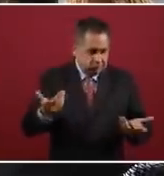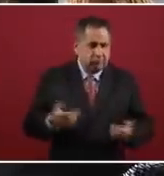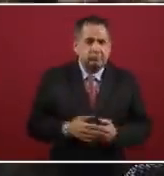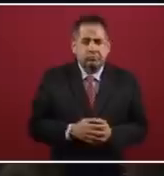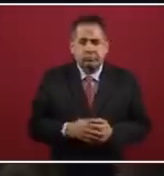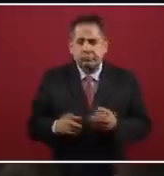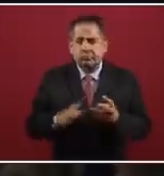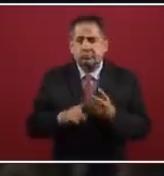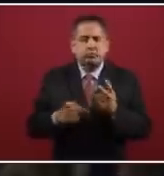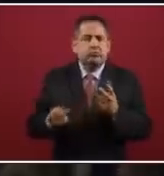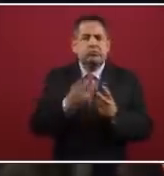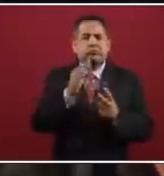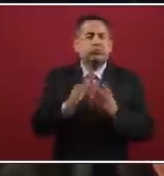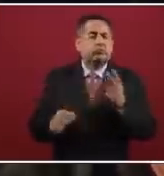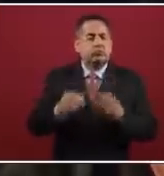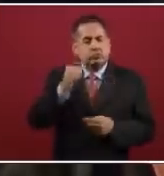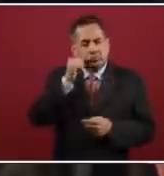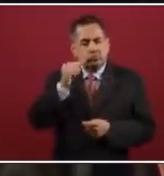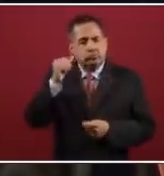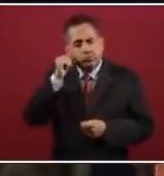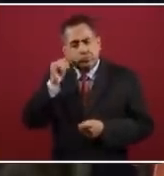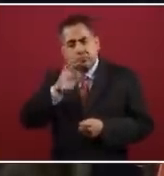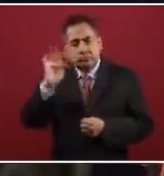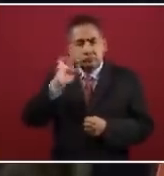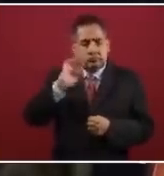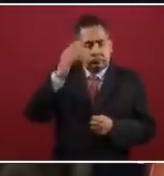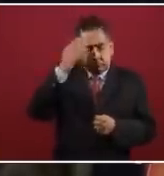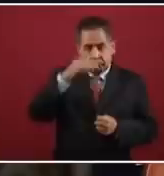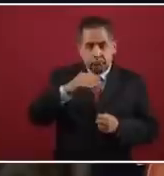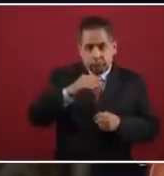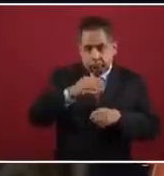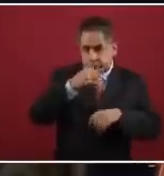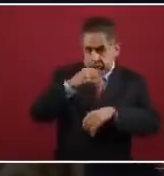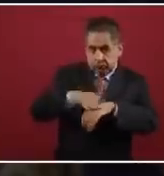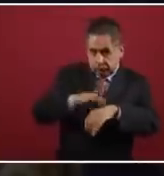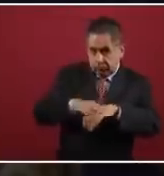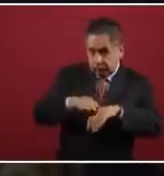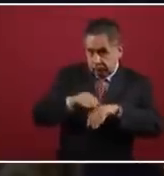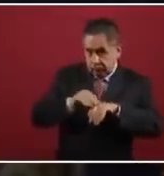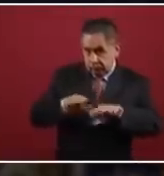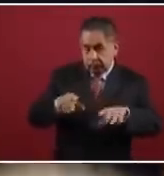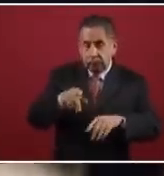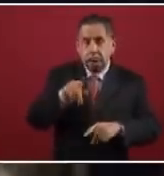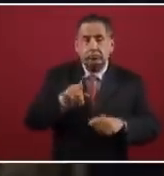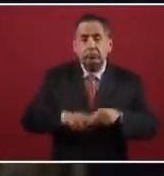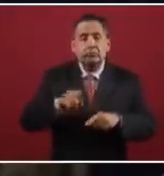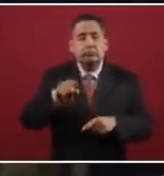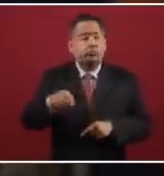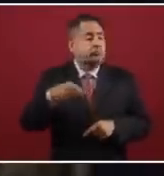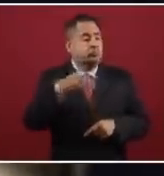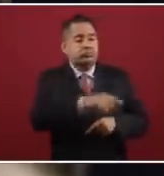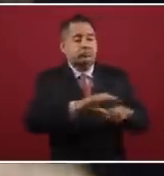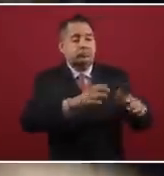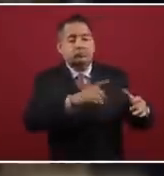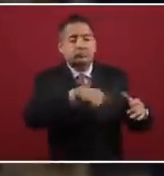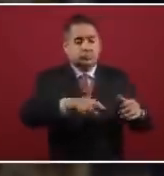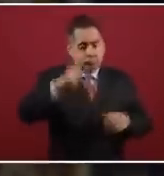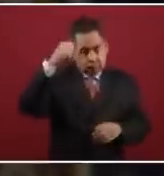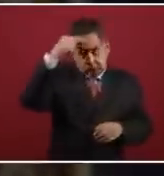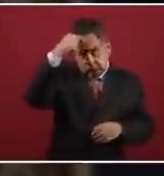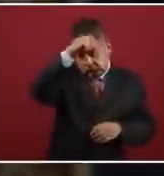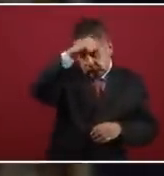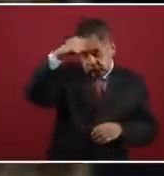también por último, presidente, ayer, no sé si le informaron también que en estas comunidades